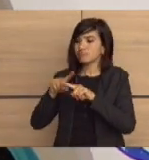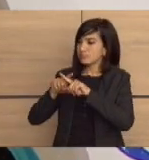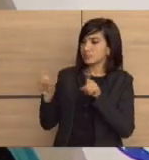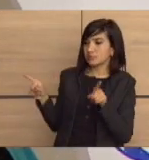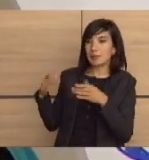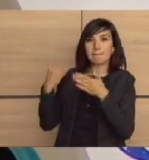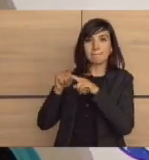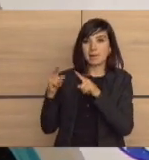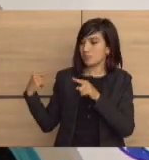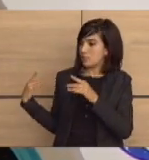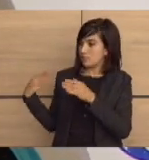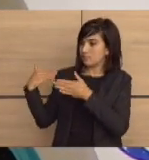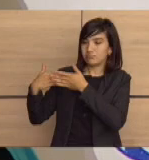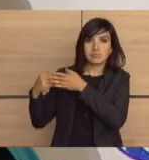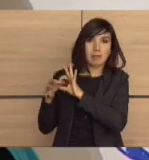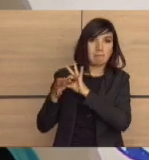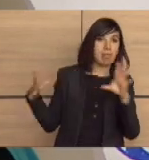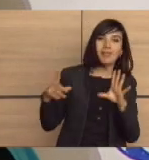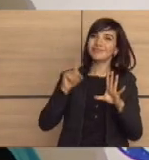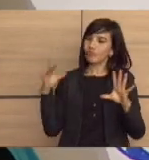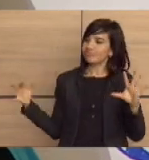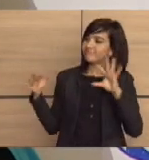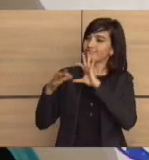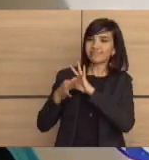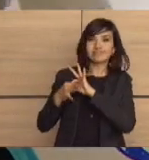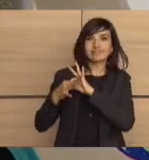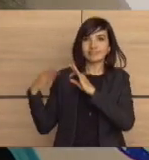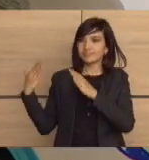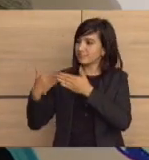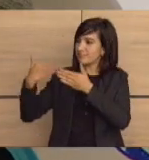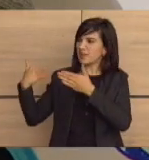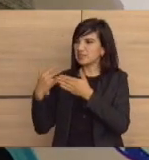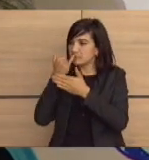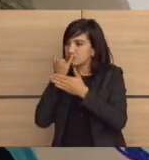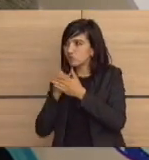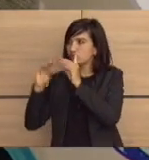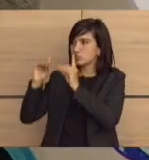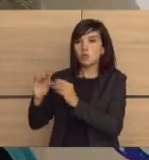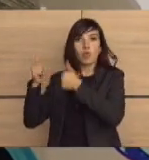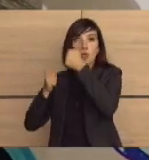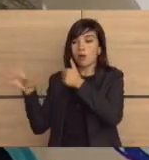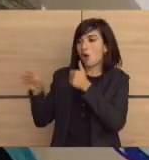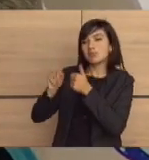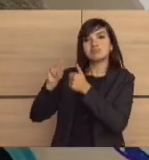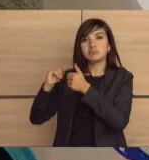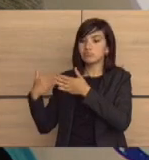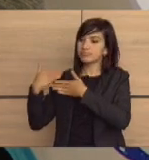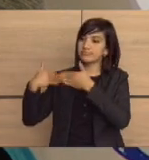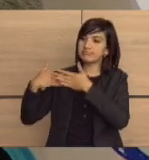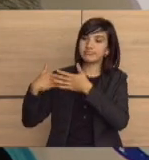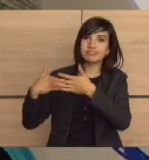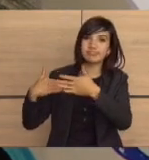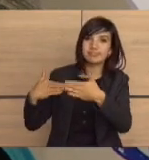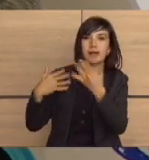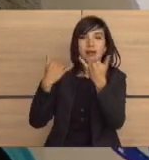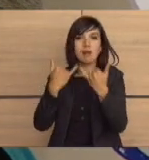el otro, que difícilmente se da. Luego, el mejor encuentro que yo creo que podemos construir